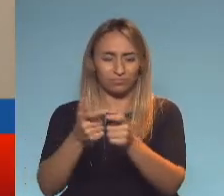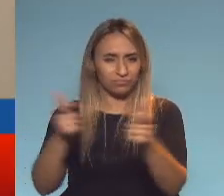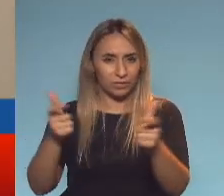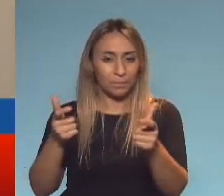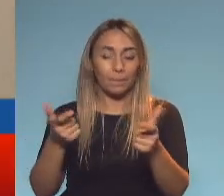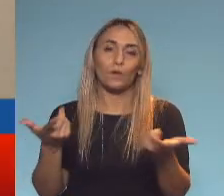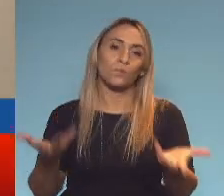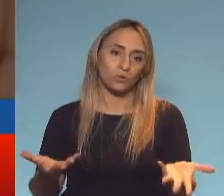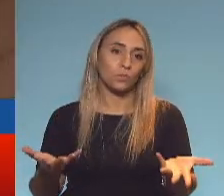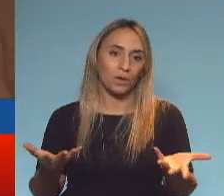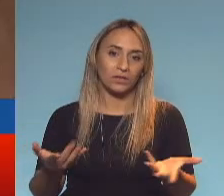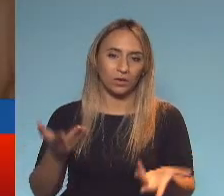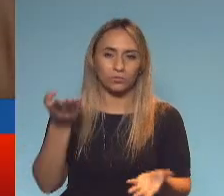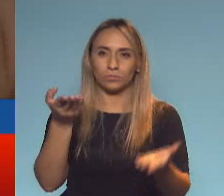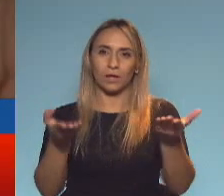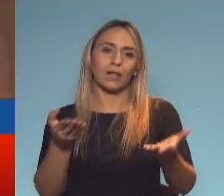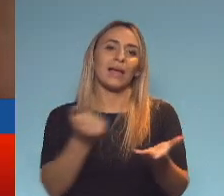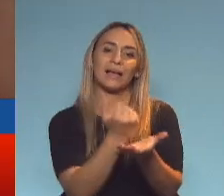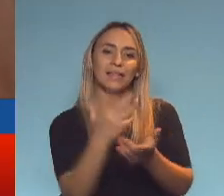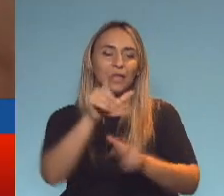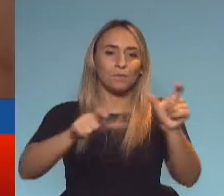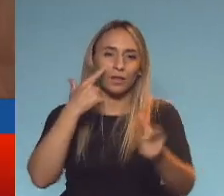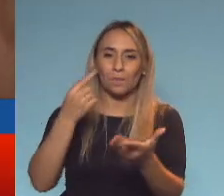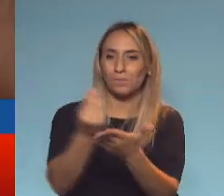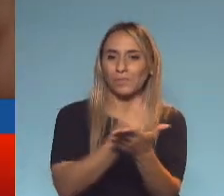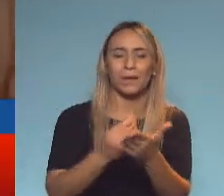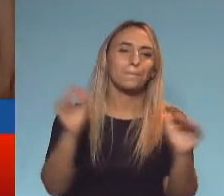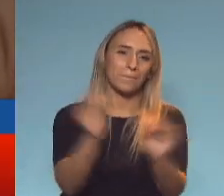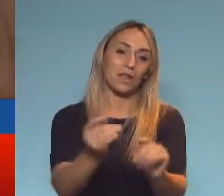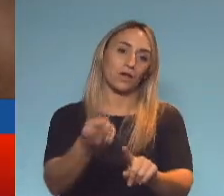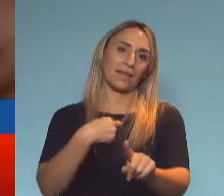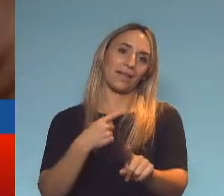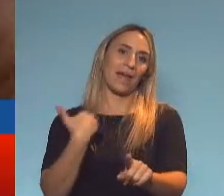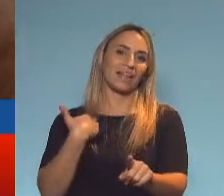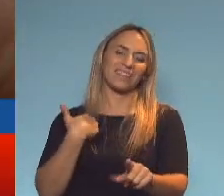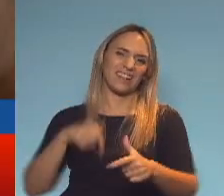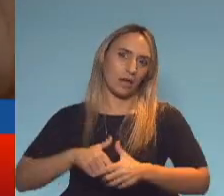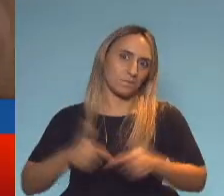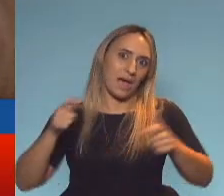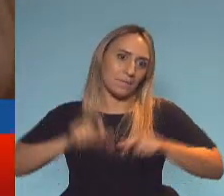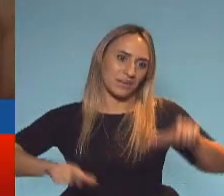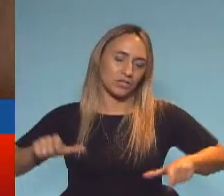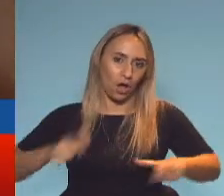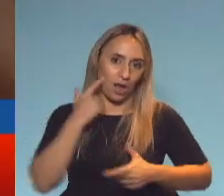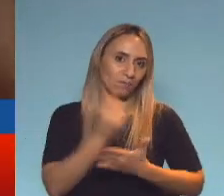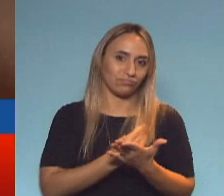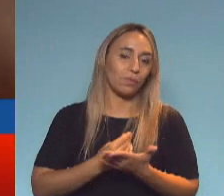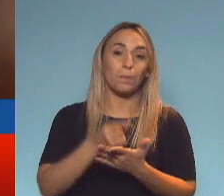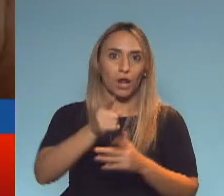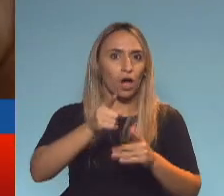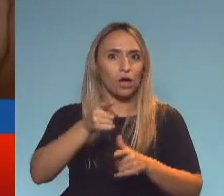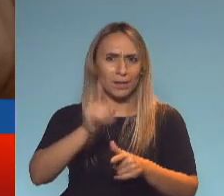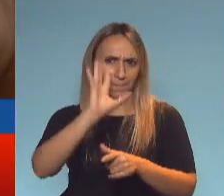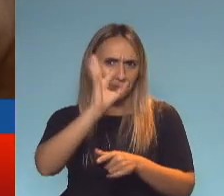a las dimensiones poblacionales son menores, por ejemplo, a las nuestras, pero es importante entender que también está en